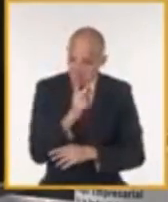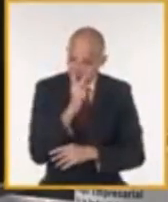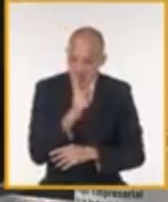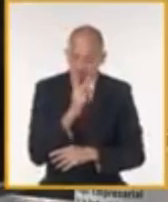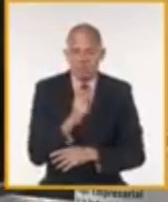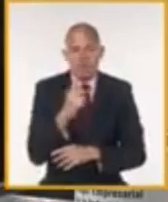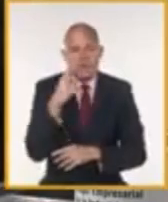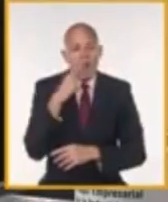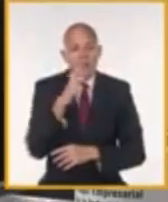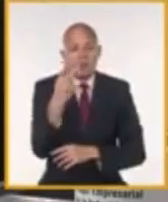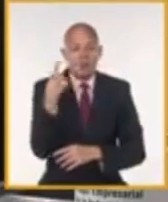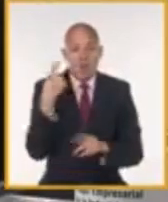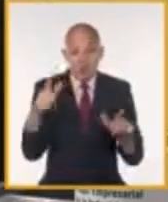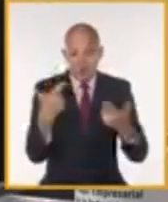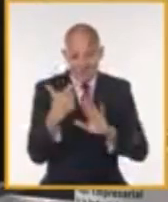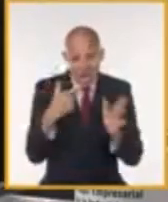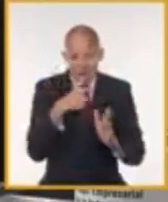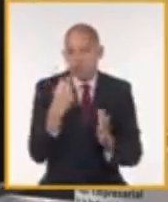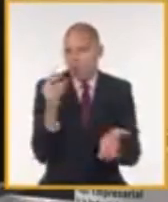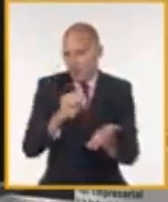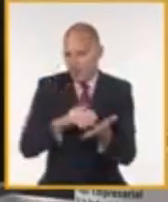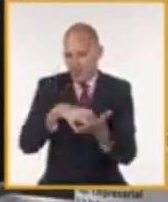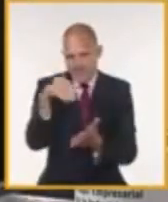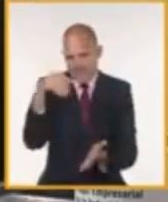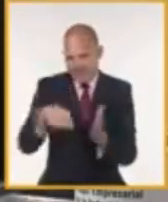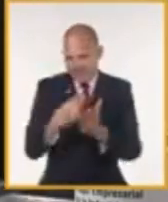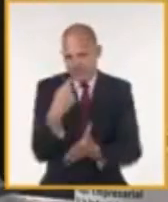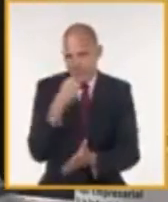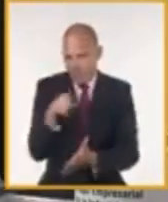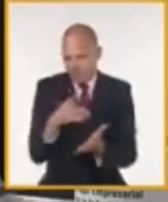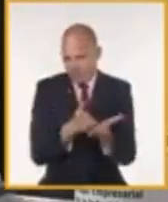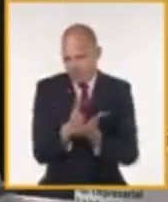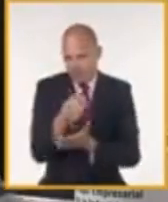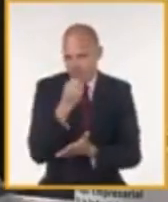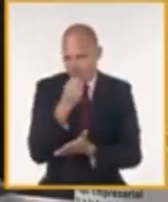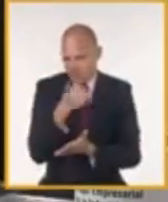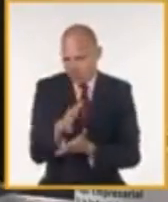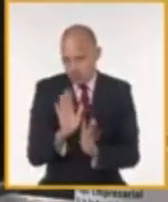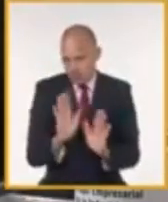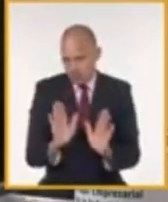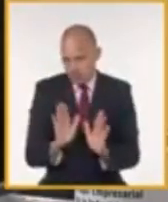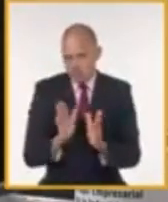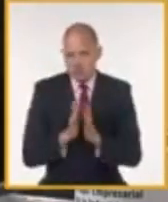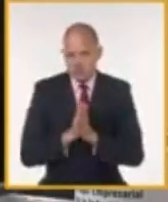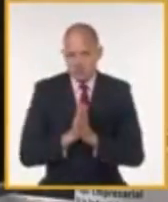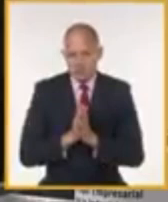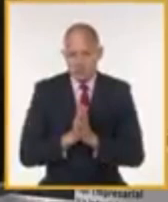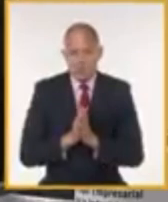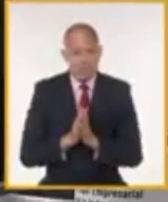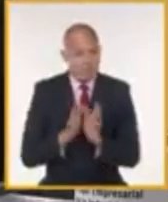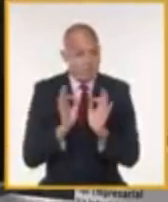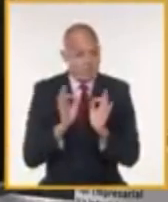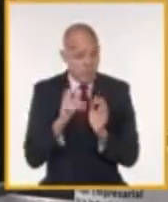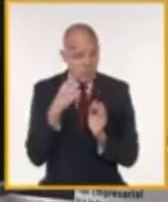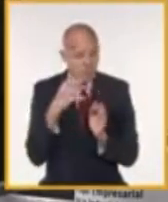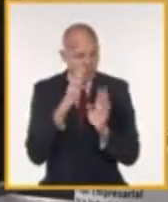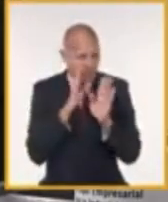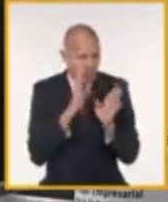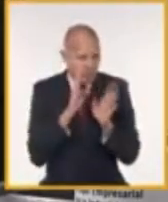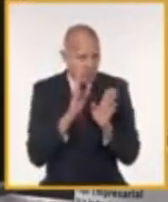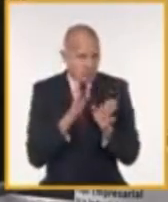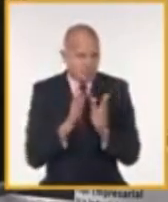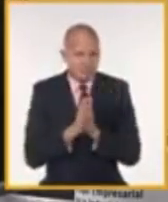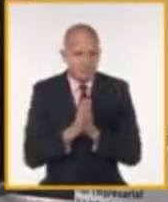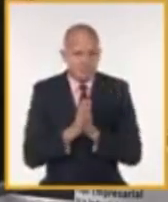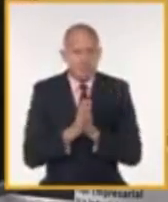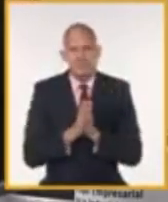puedan permanecer como una fuerza joven que permita revitalizar la fuerza laboral que tenemos. Y en este